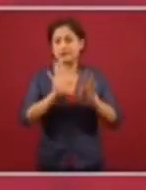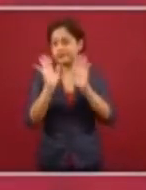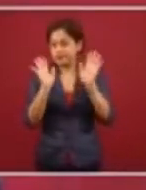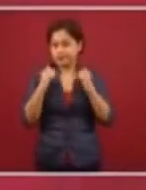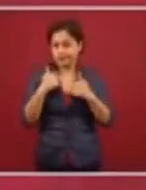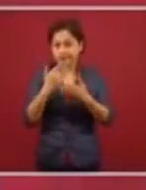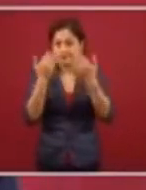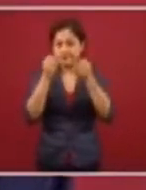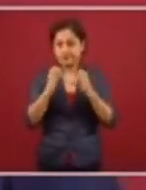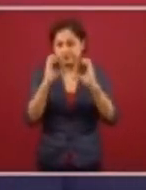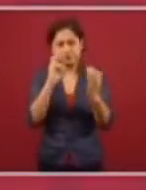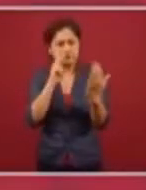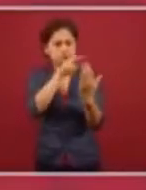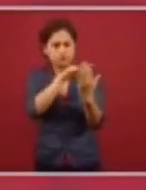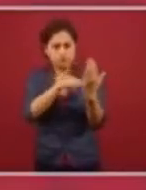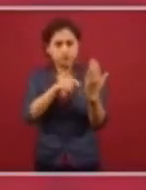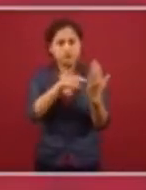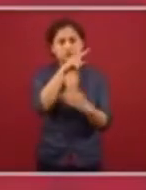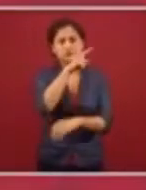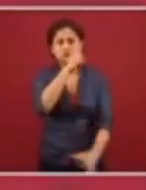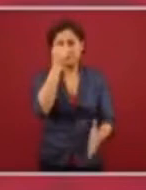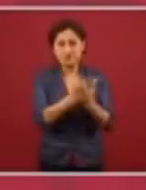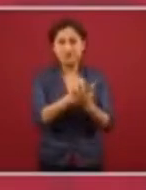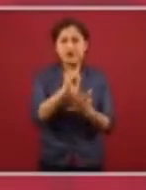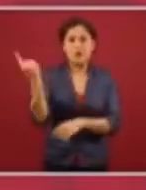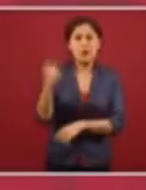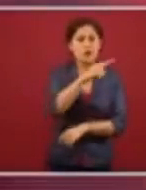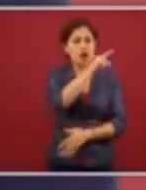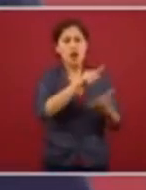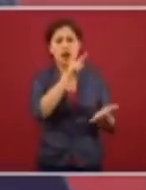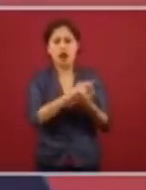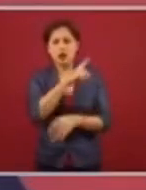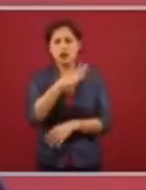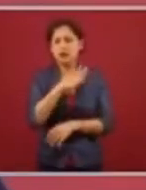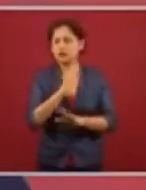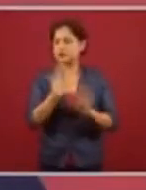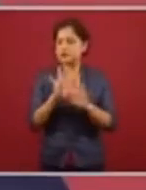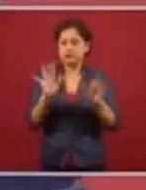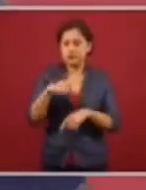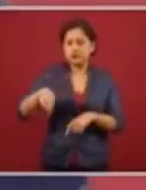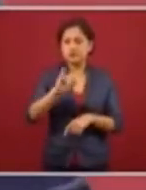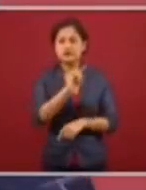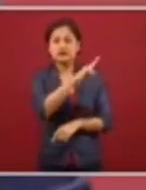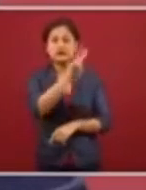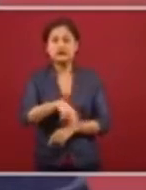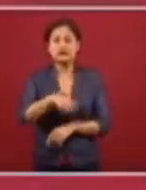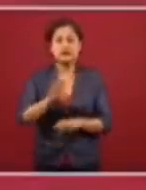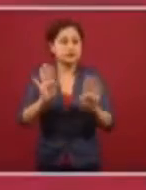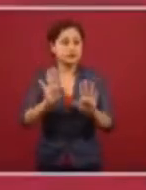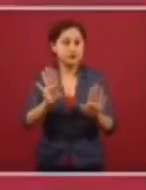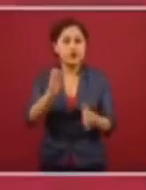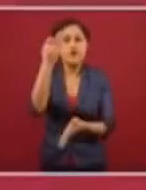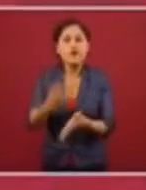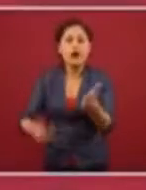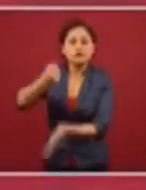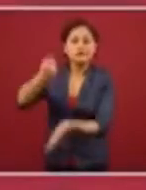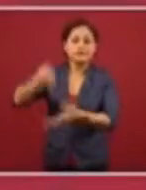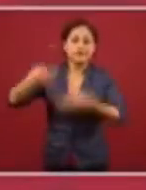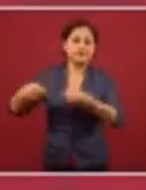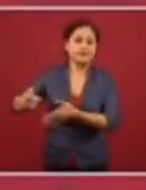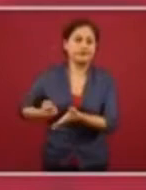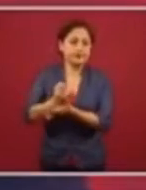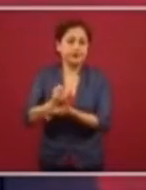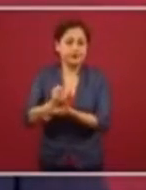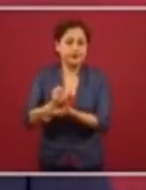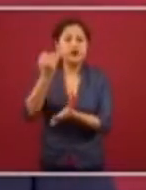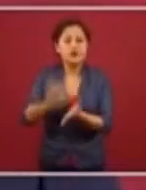sentencias que nadie pontifique, que nadie sentencie hasta que se terminen los procesos judiciales y se presenten